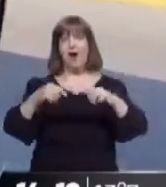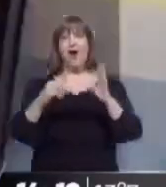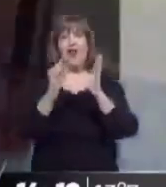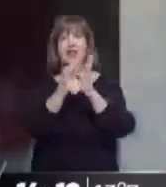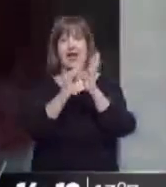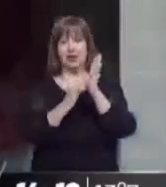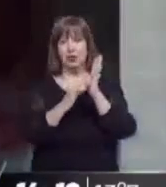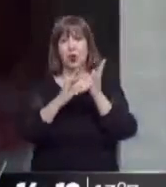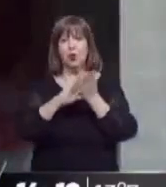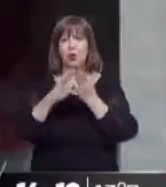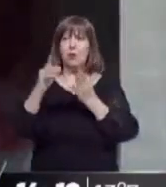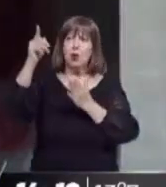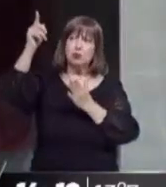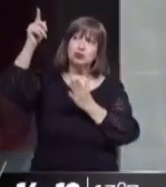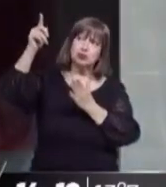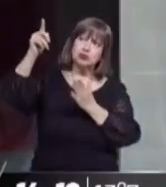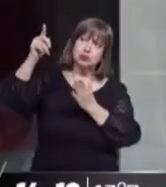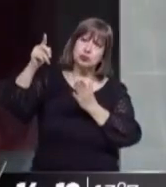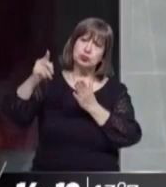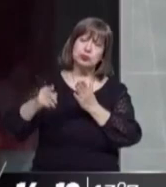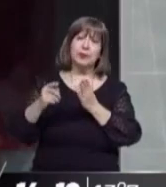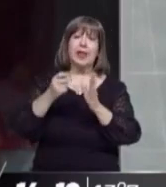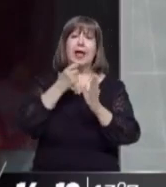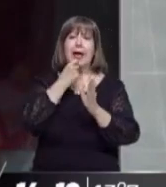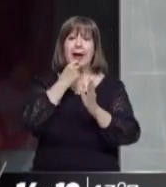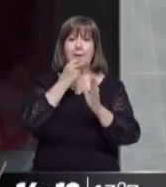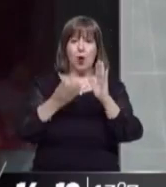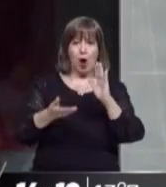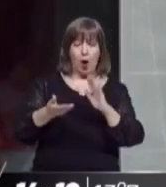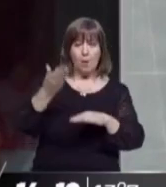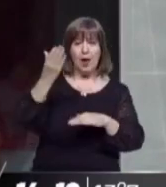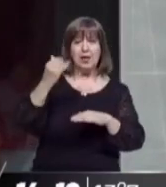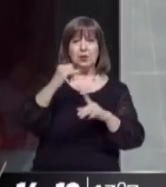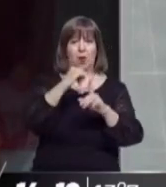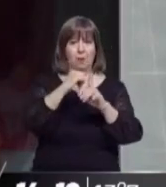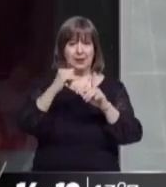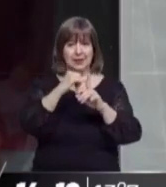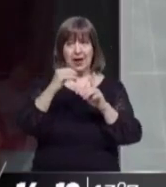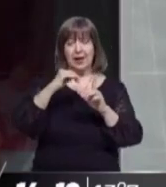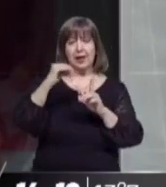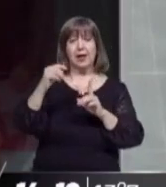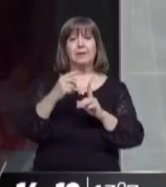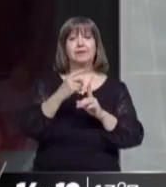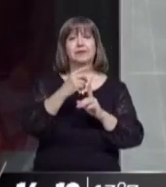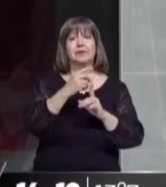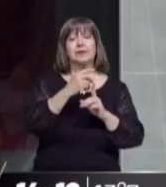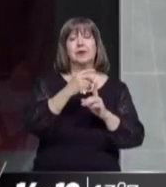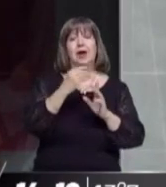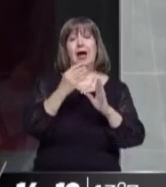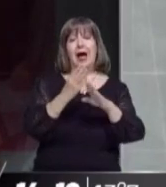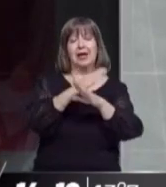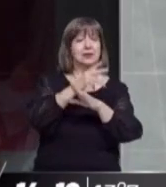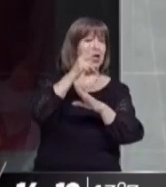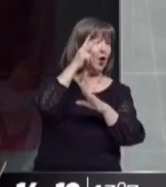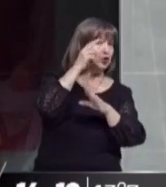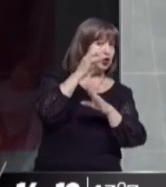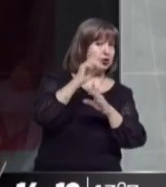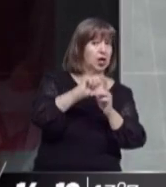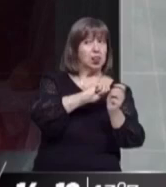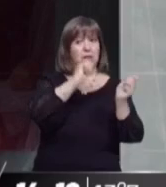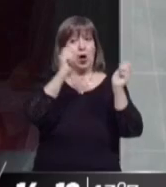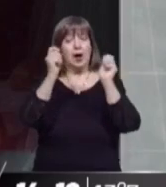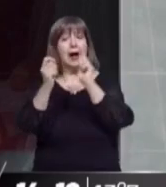importantes con los nuevos valores aquí en la provincia. Por ejemplo, aumento de pasaje media distancia. Junín, antes del aumento 800, pasó